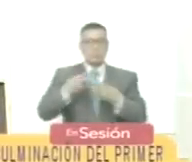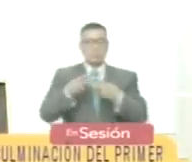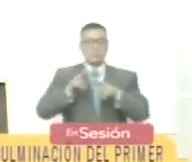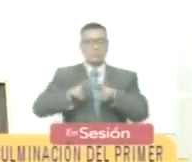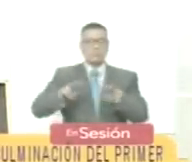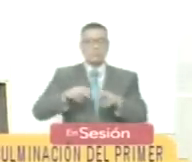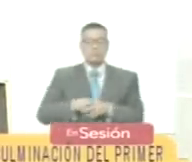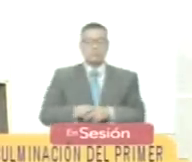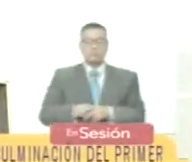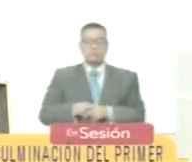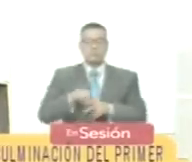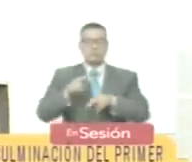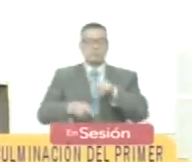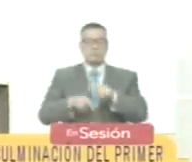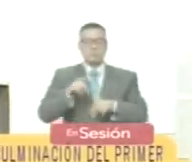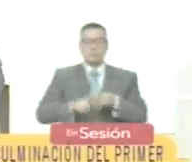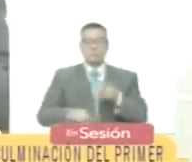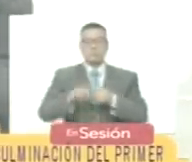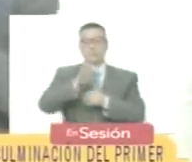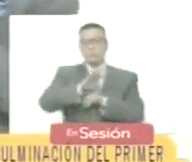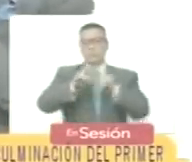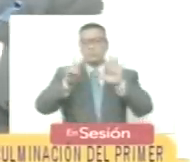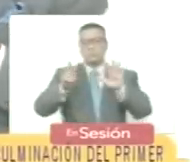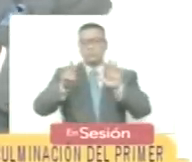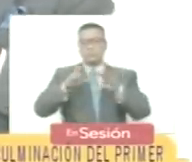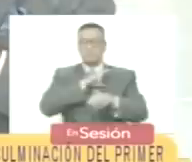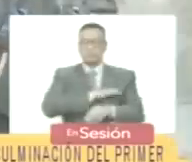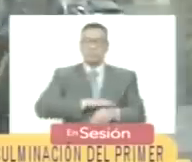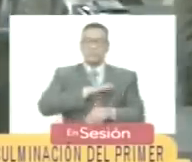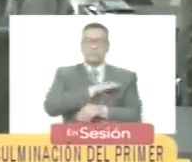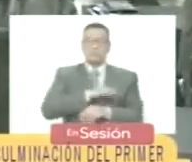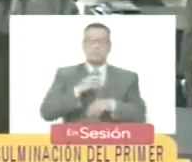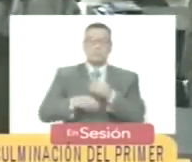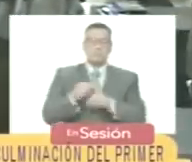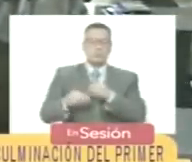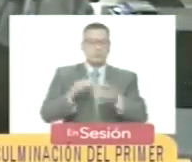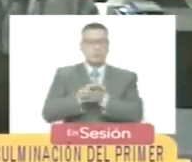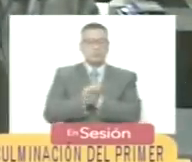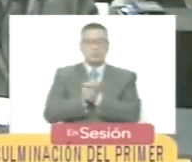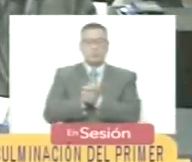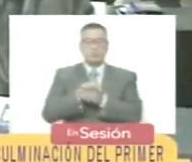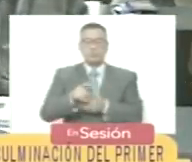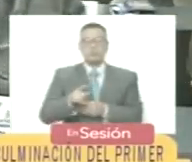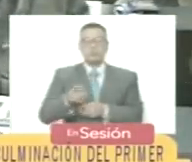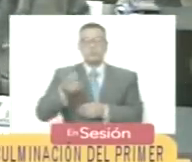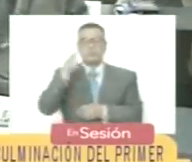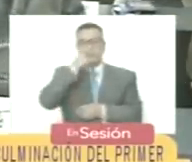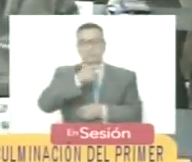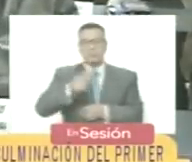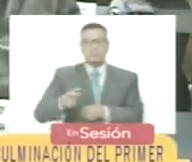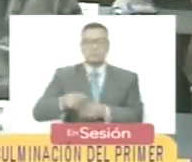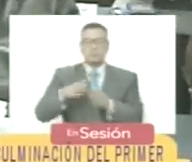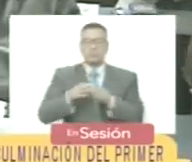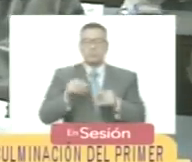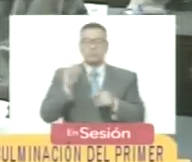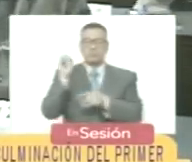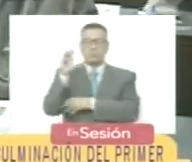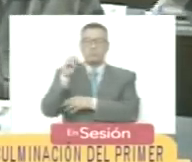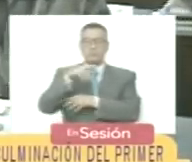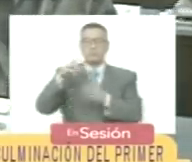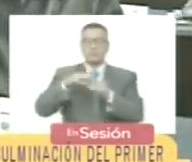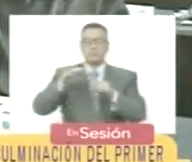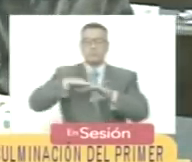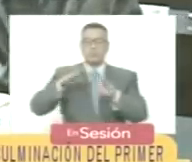Hemos conformado 47 comisiones de amistad con los pueblos y los parlamentos del